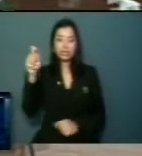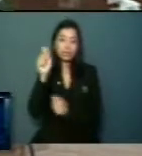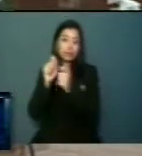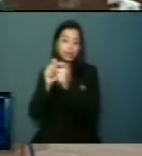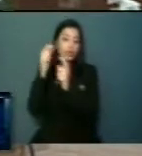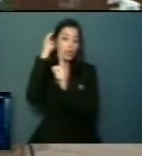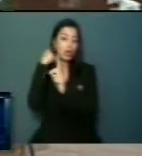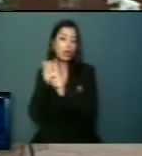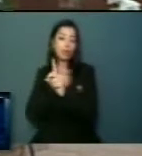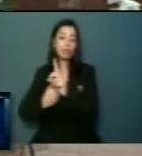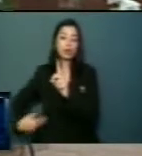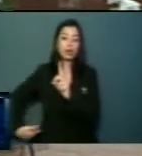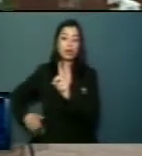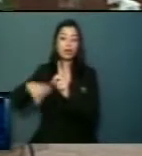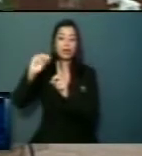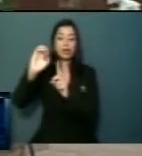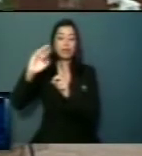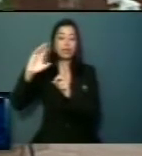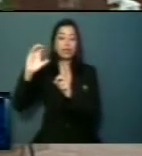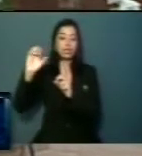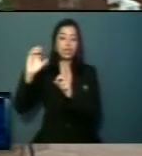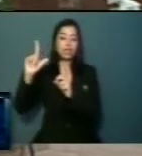doctor Marcel Orestes Posada,